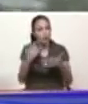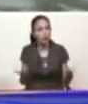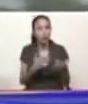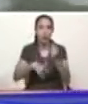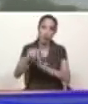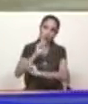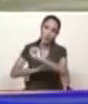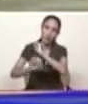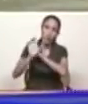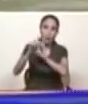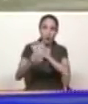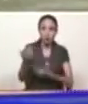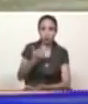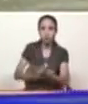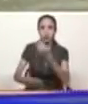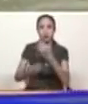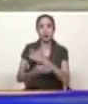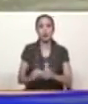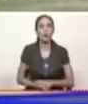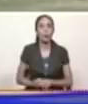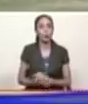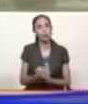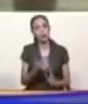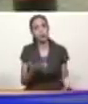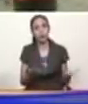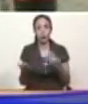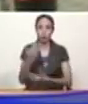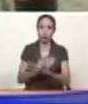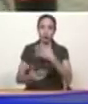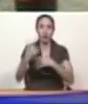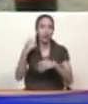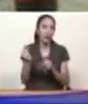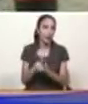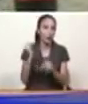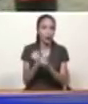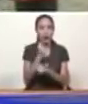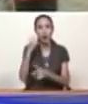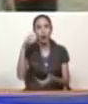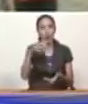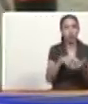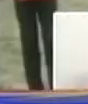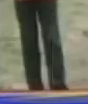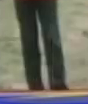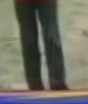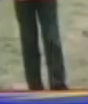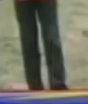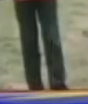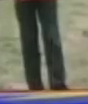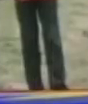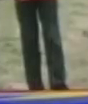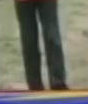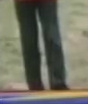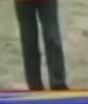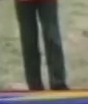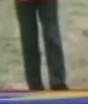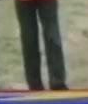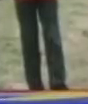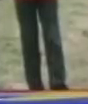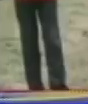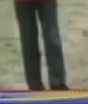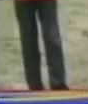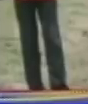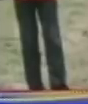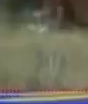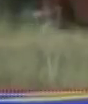y estamos ganando esta gran lucha desde el campo desde el centro del Huarico desde el centro de Venezuela esto es la fórmula